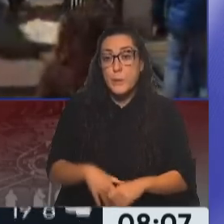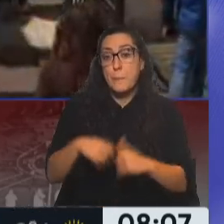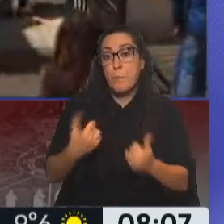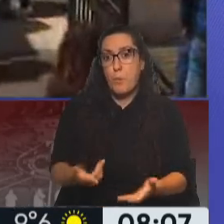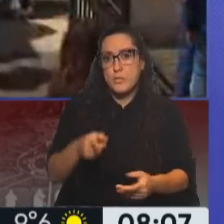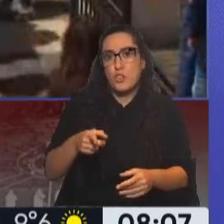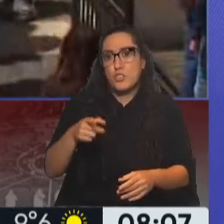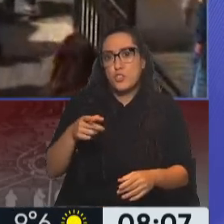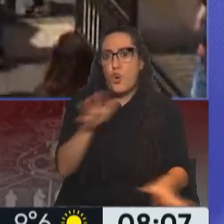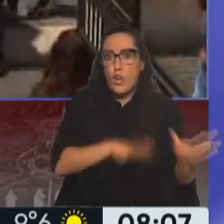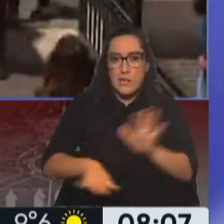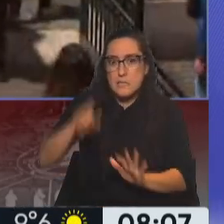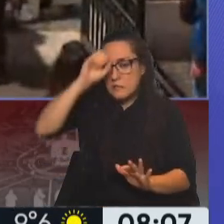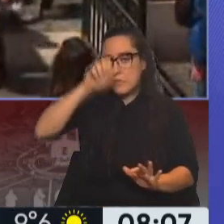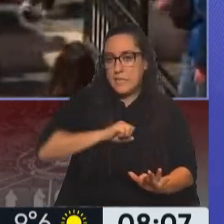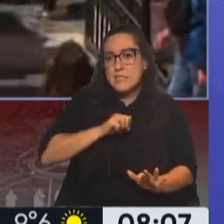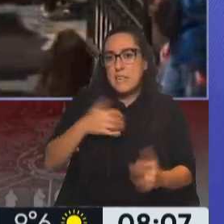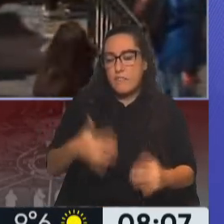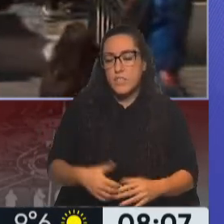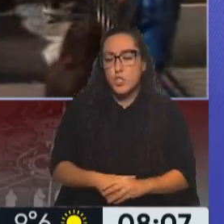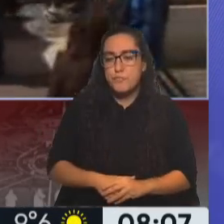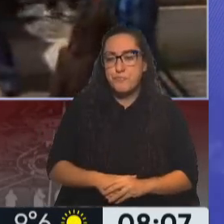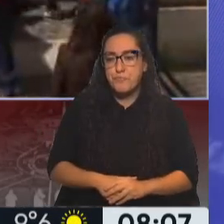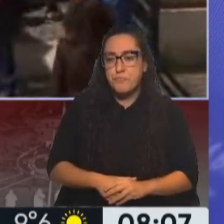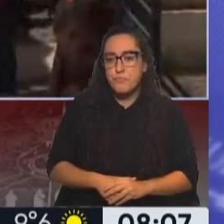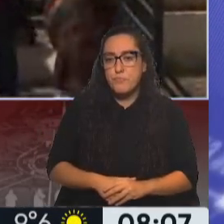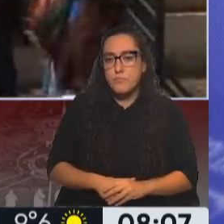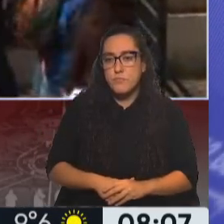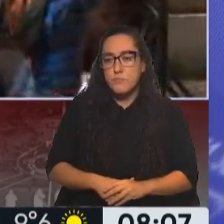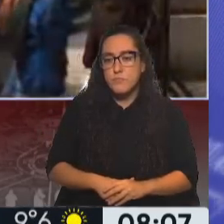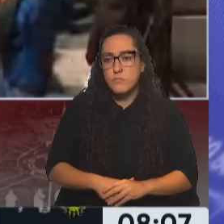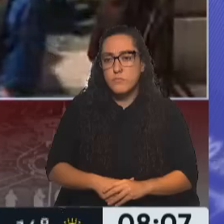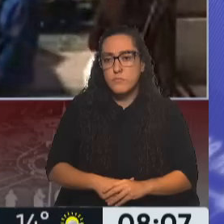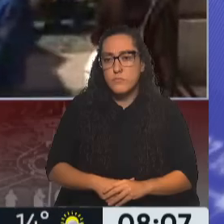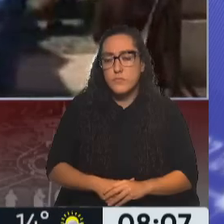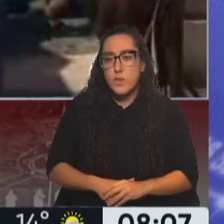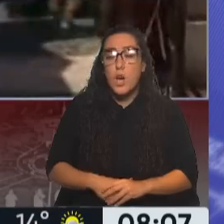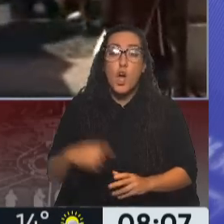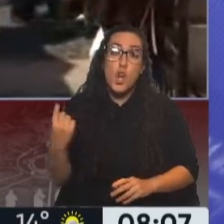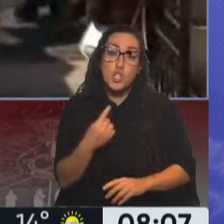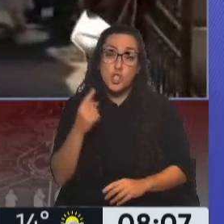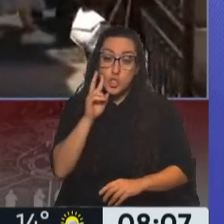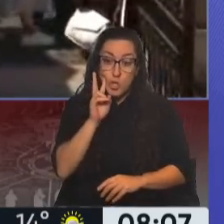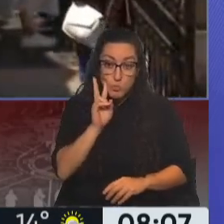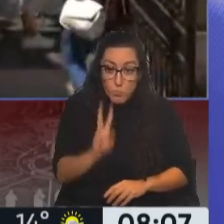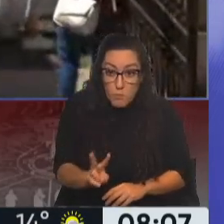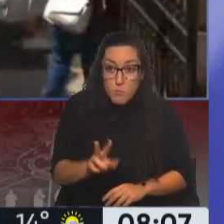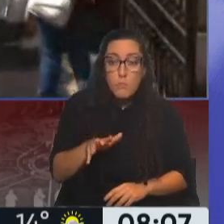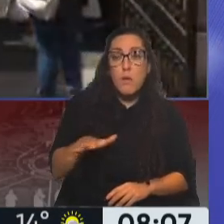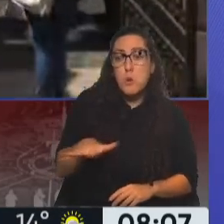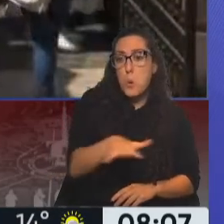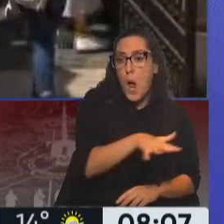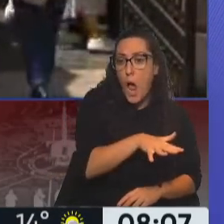un desafío para la organización. Bueno, se ha desarrollado al menos en los lugares donde hemos sido testigos nosotros con total